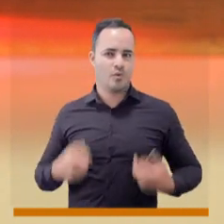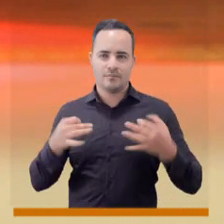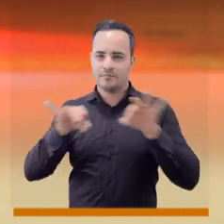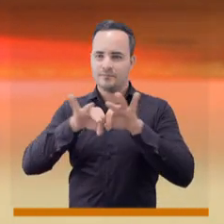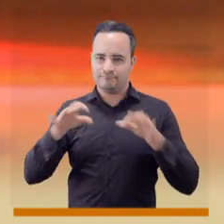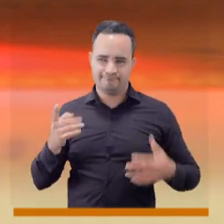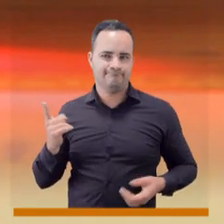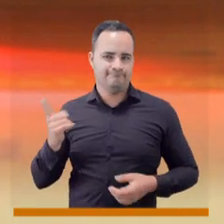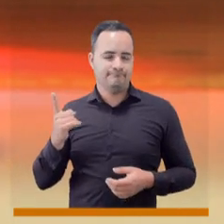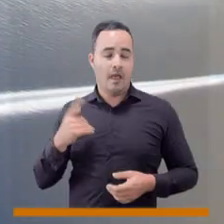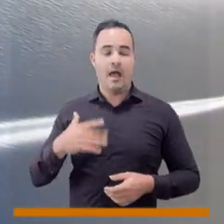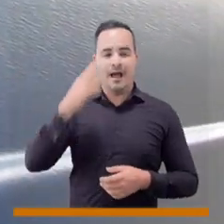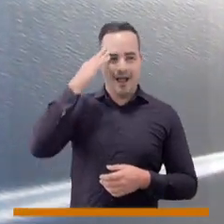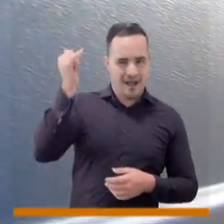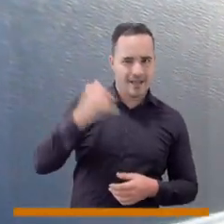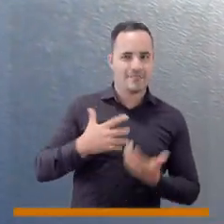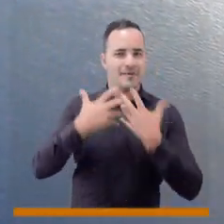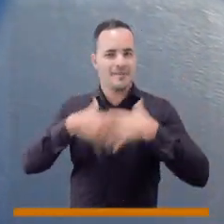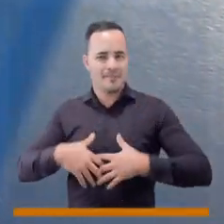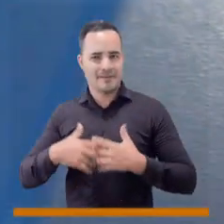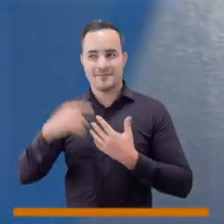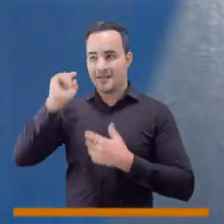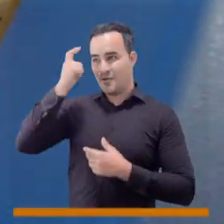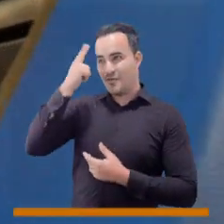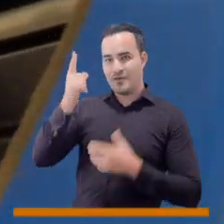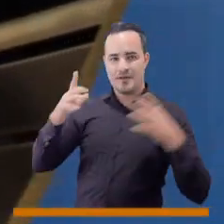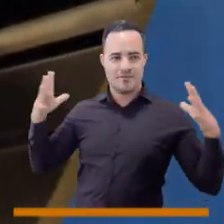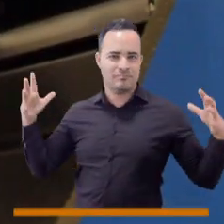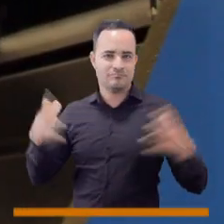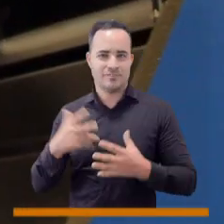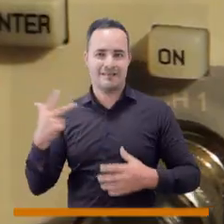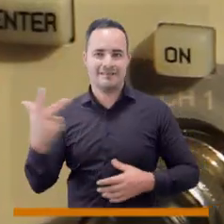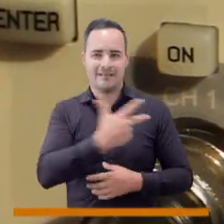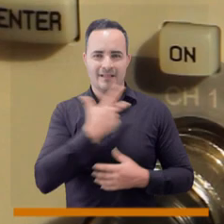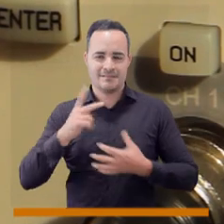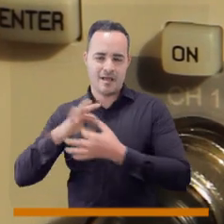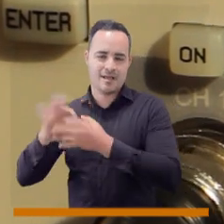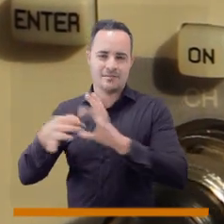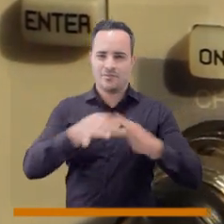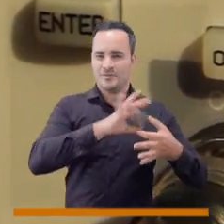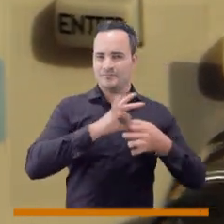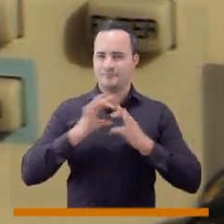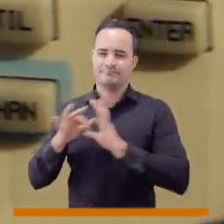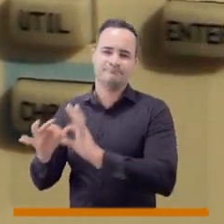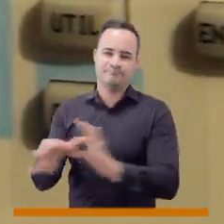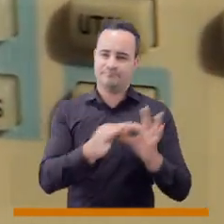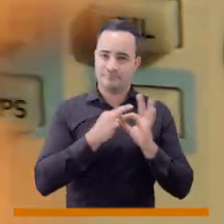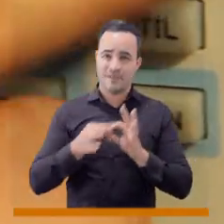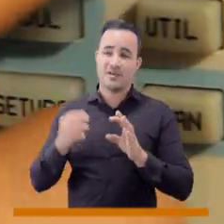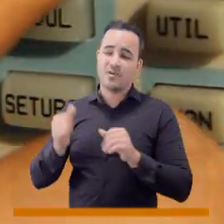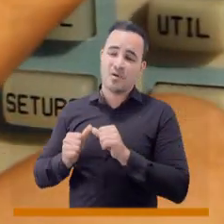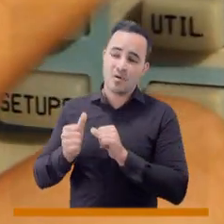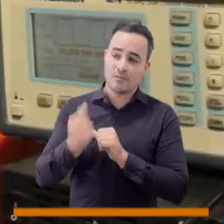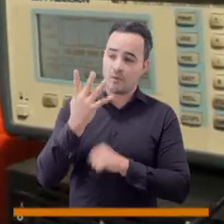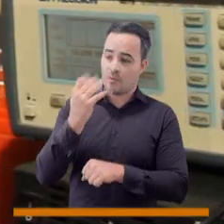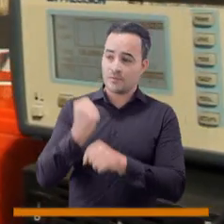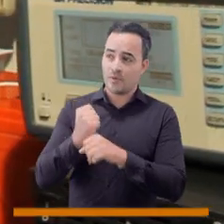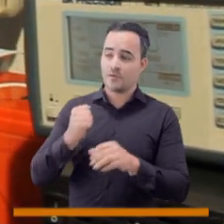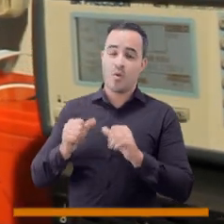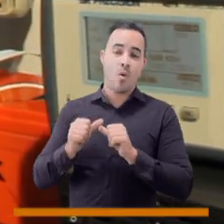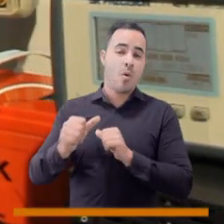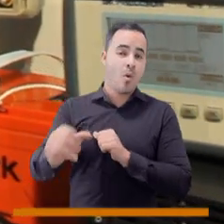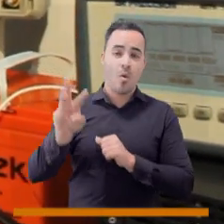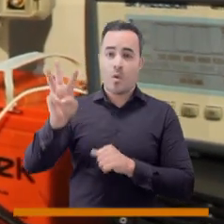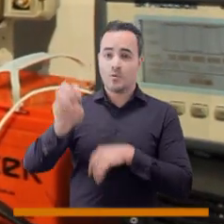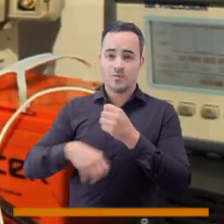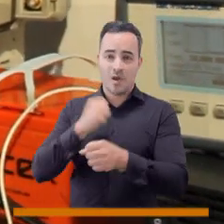normativo, la academia y el empresariado nos articulemos y no veamos el Estado cada 4 años ni cada